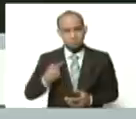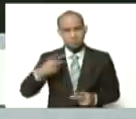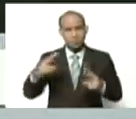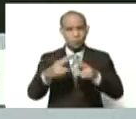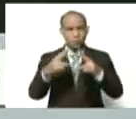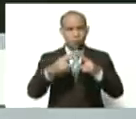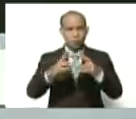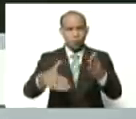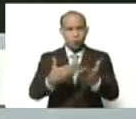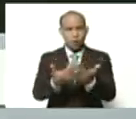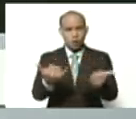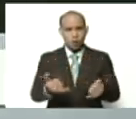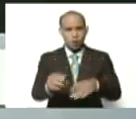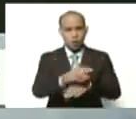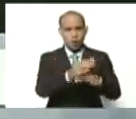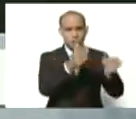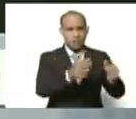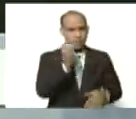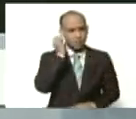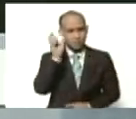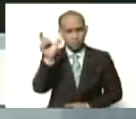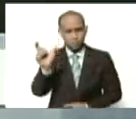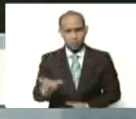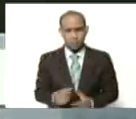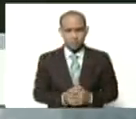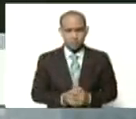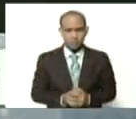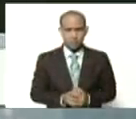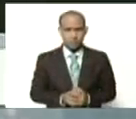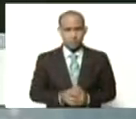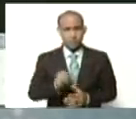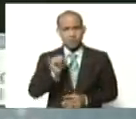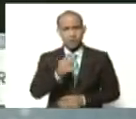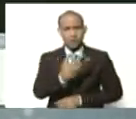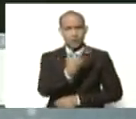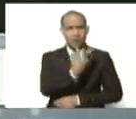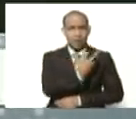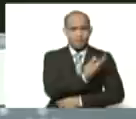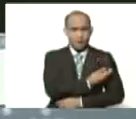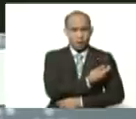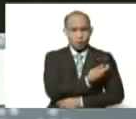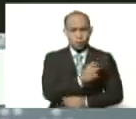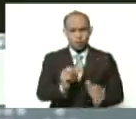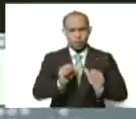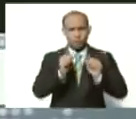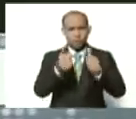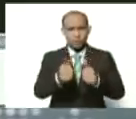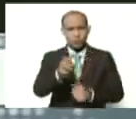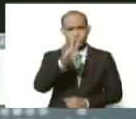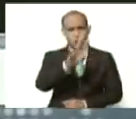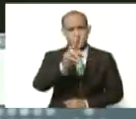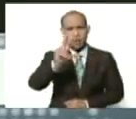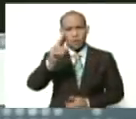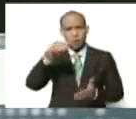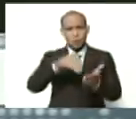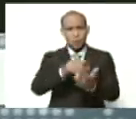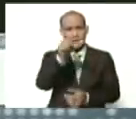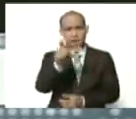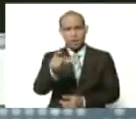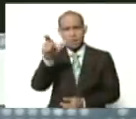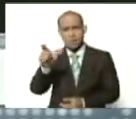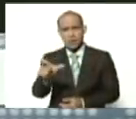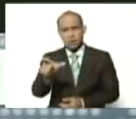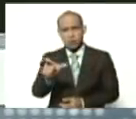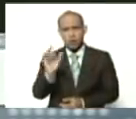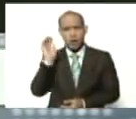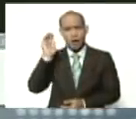conozco, ministra. Y la vacuna Dala la van a aplicar a 42.000 personas en Santiago de